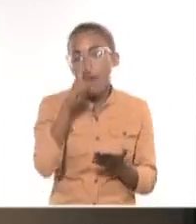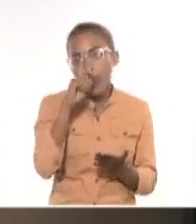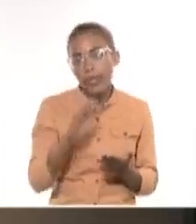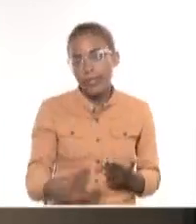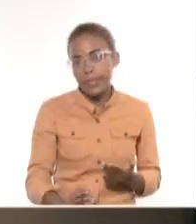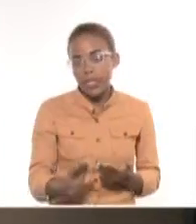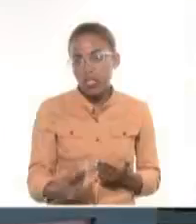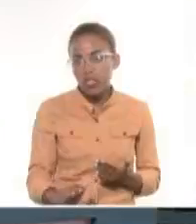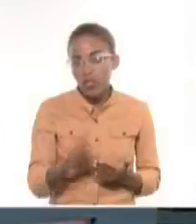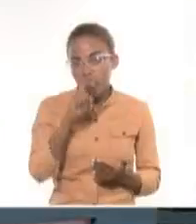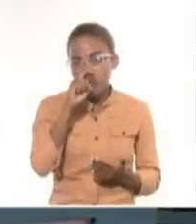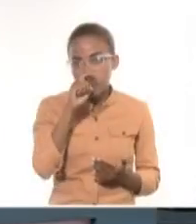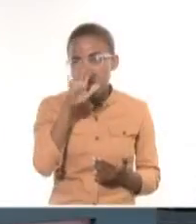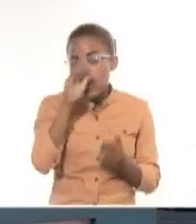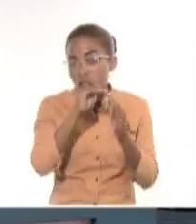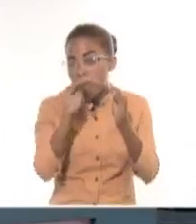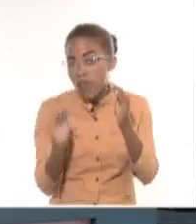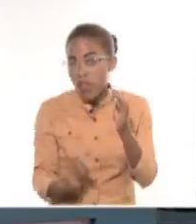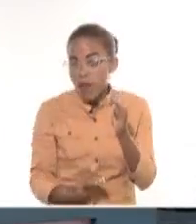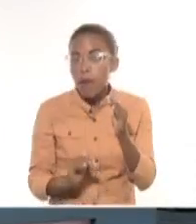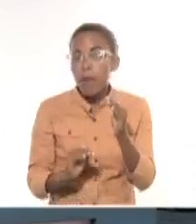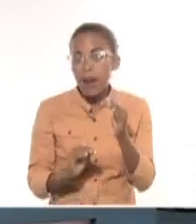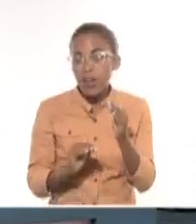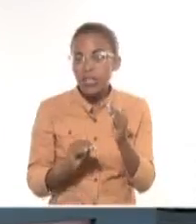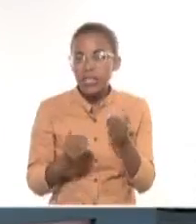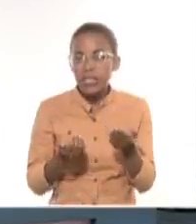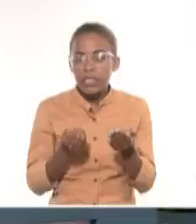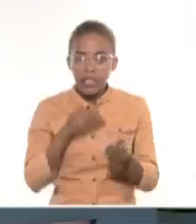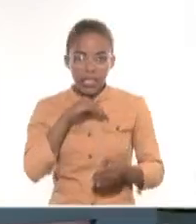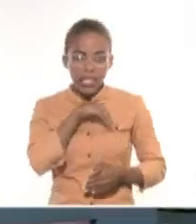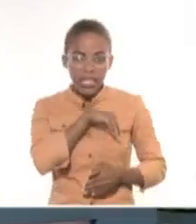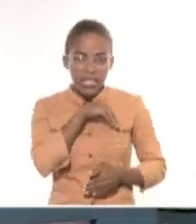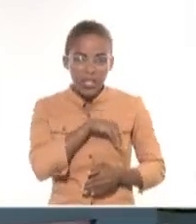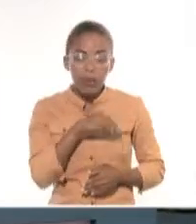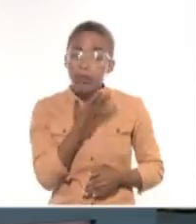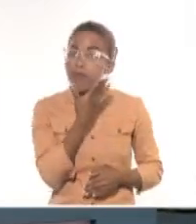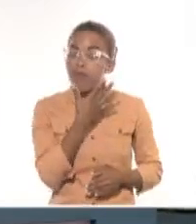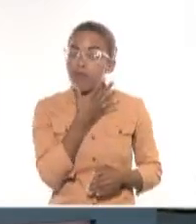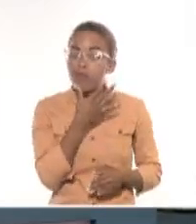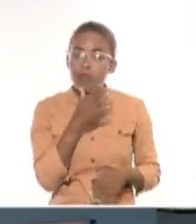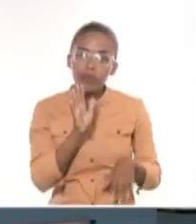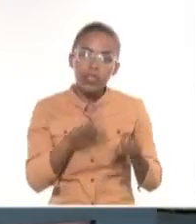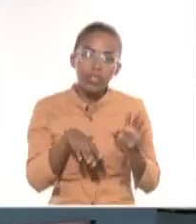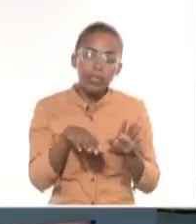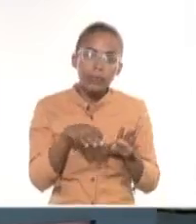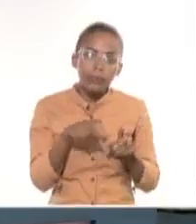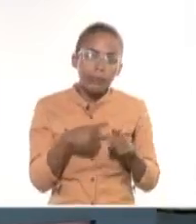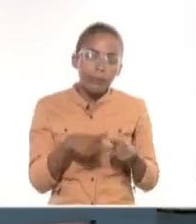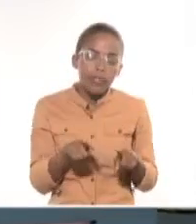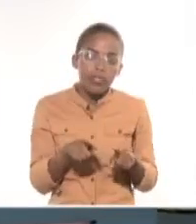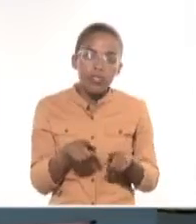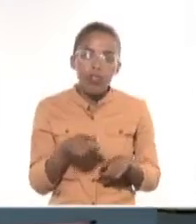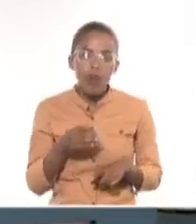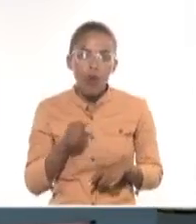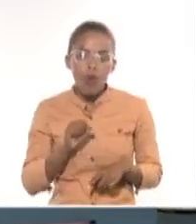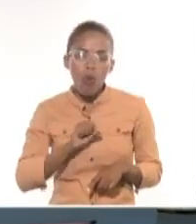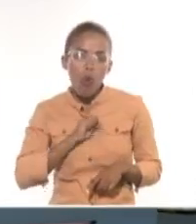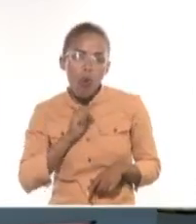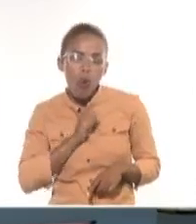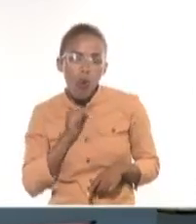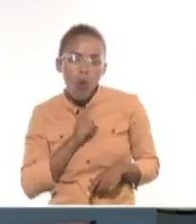que circulan, que dan una sintomatología parecida, a veces una arbovirosis, pero con un catarro contra